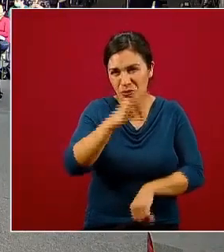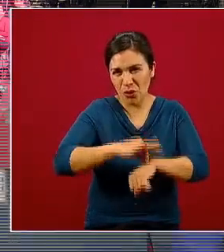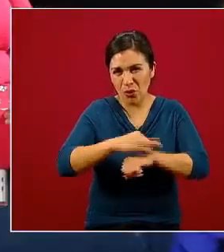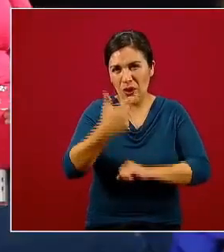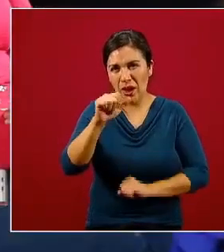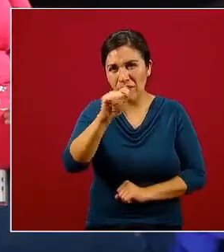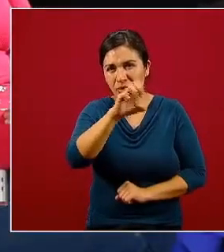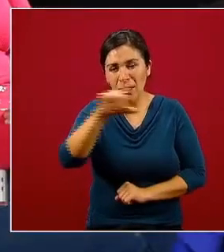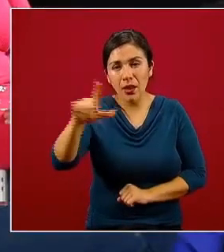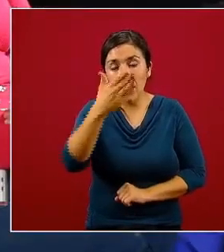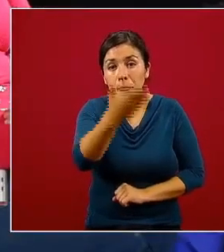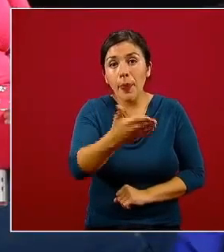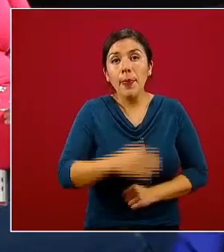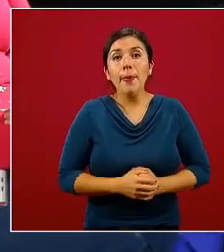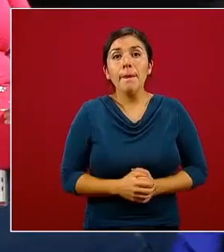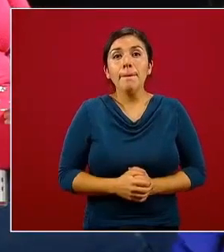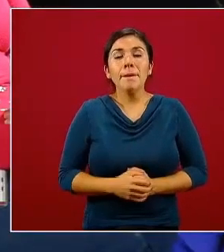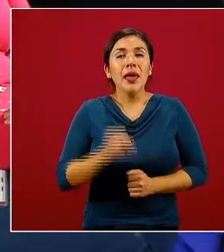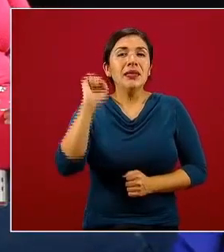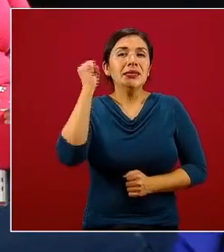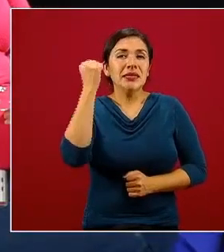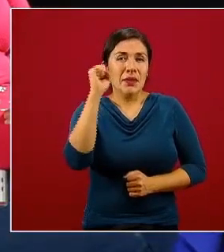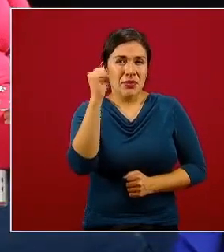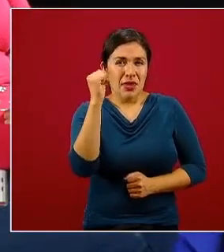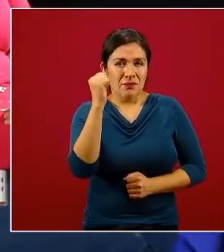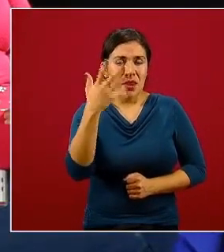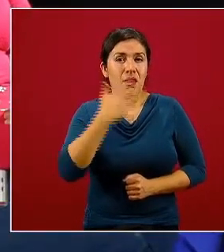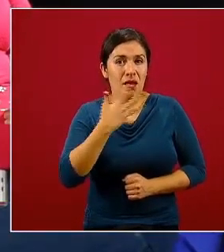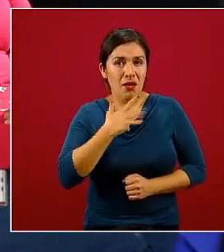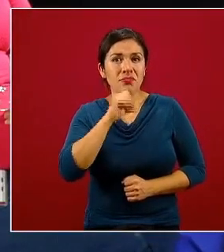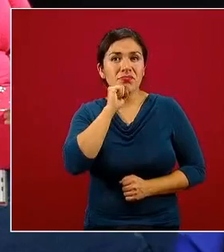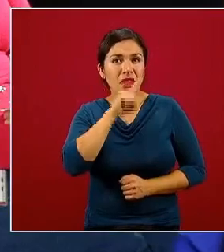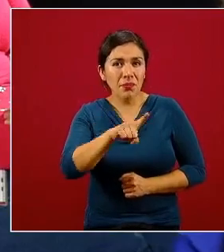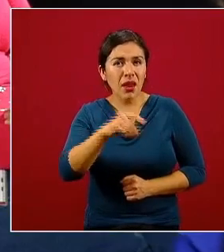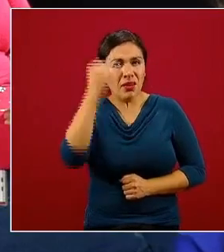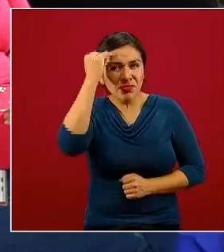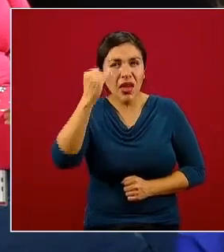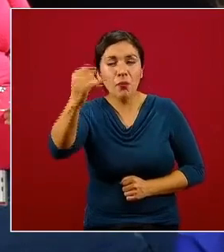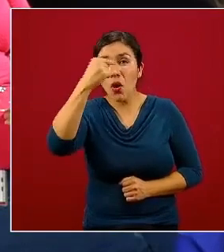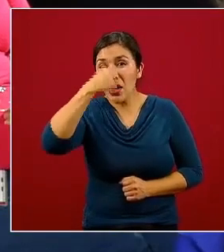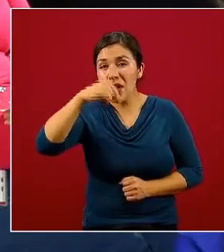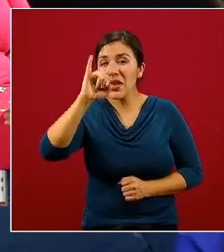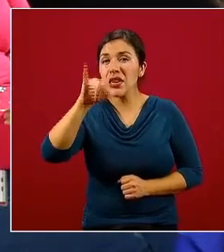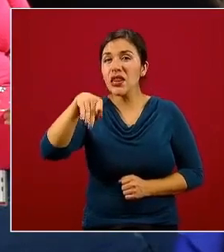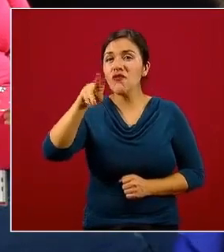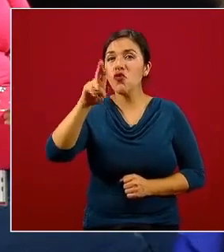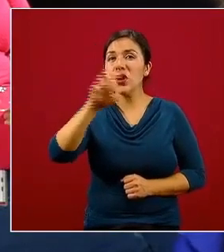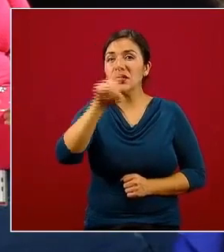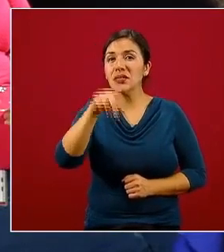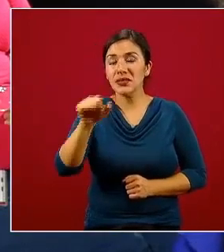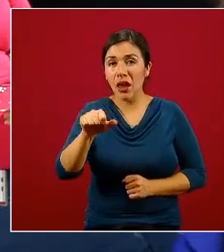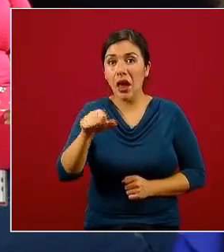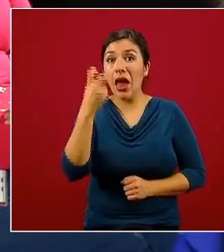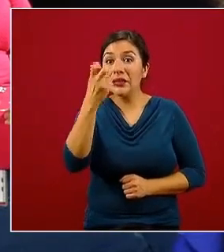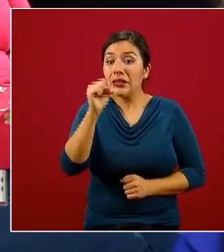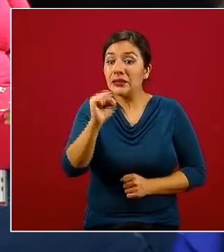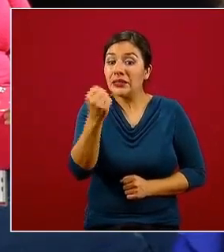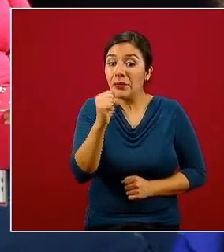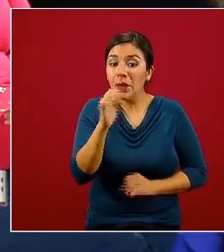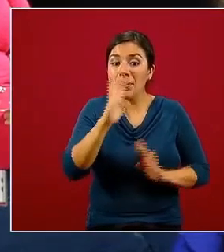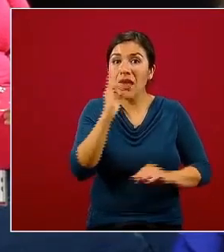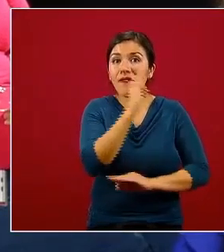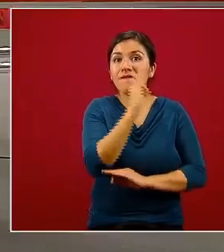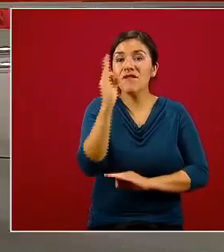doctor, en septiembre hay también temporada de influenza y en septiembre vendríamos saliendo